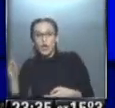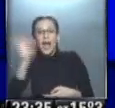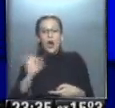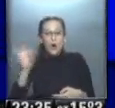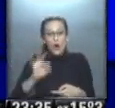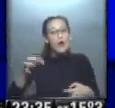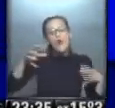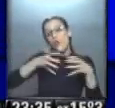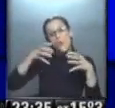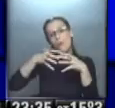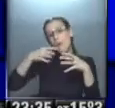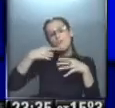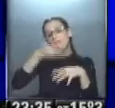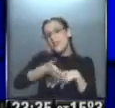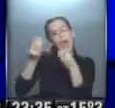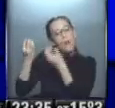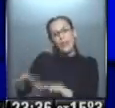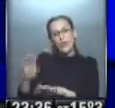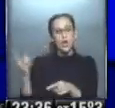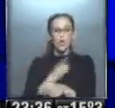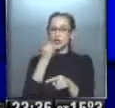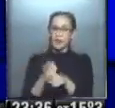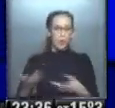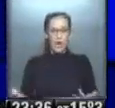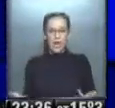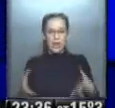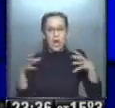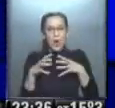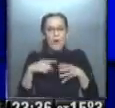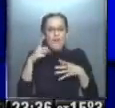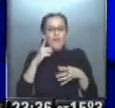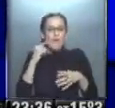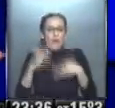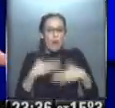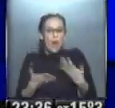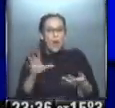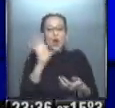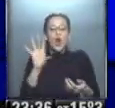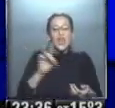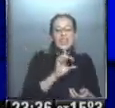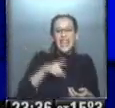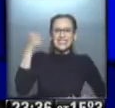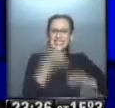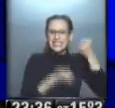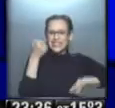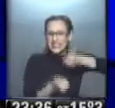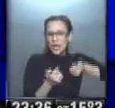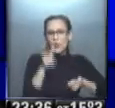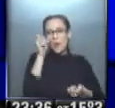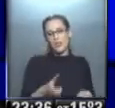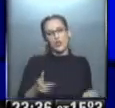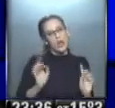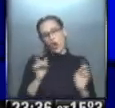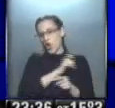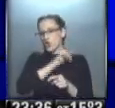iba a pedir que dé un paso al costado, porque realmente no se puede permitir que un futbolista, o que en este caso un entrenador, termine trompeándose con una persona desde